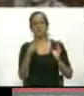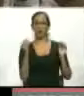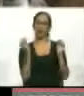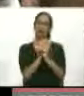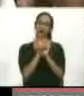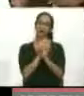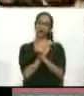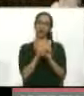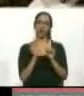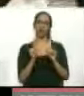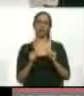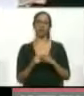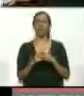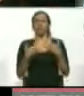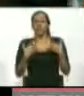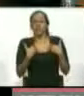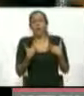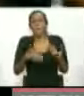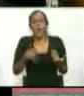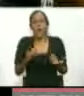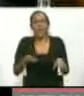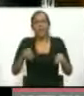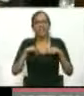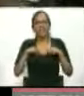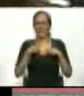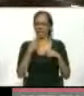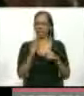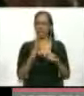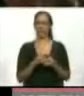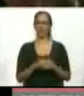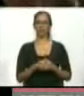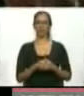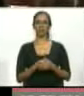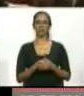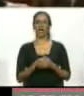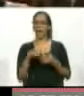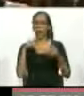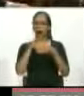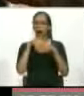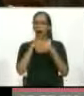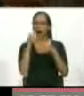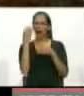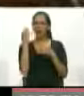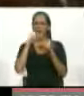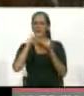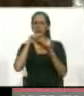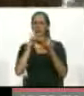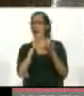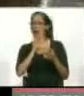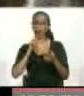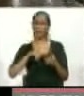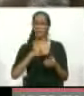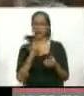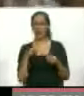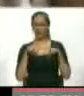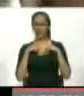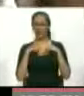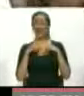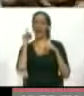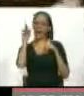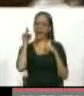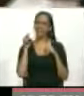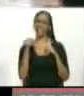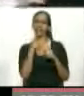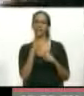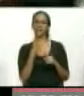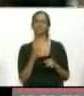poniendo yo puedo aceptar lo que me digan que van a elecciones parlamentarios lo que no le puedo aceptar que ellos me dicen